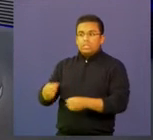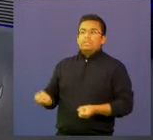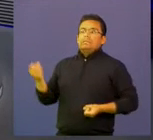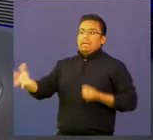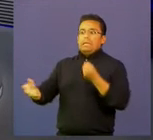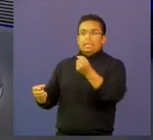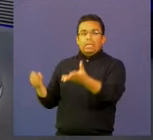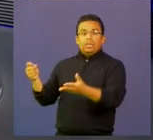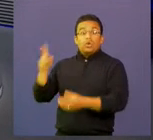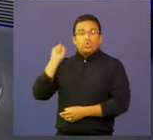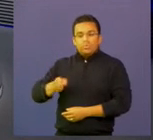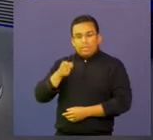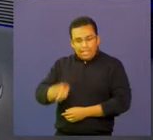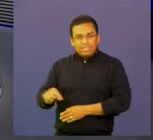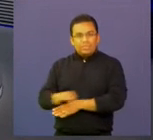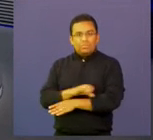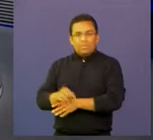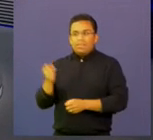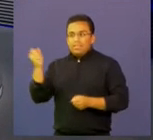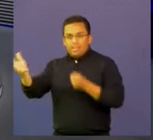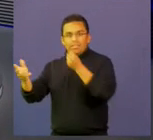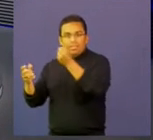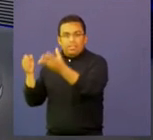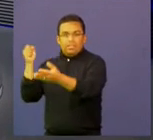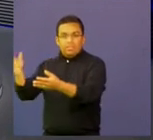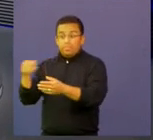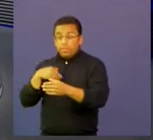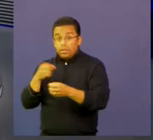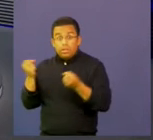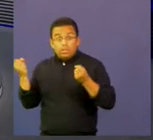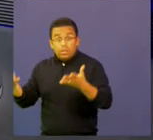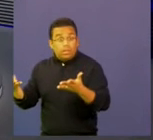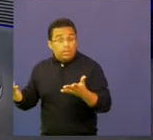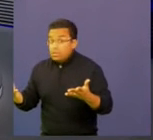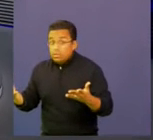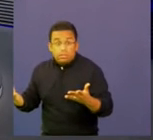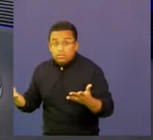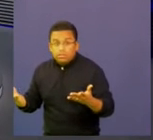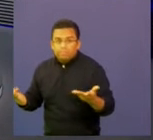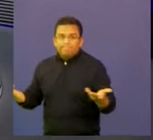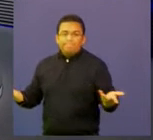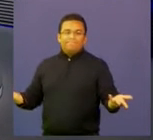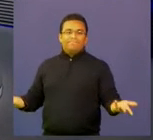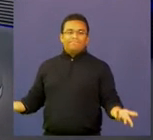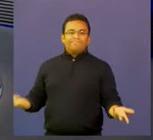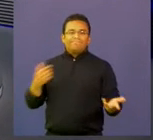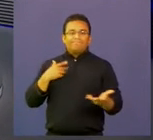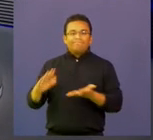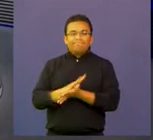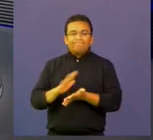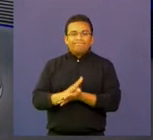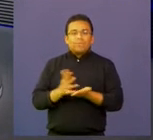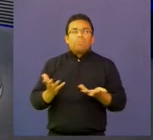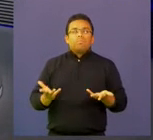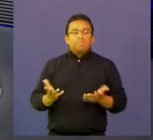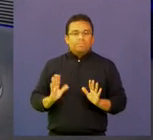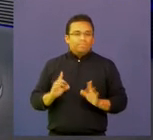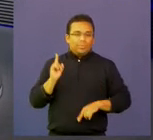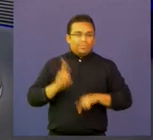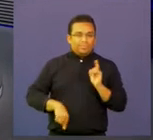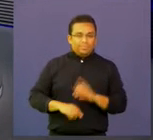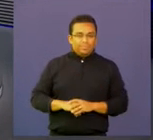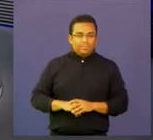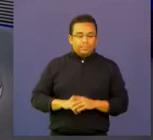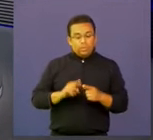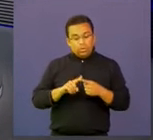vías y sabemos que son las vías. Y sabemos que si esas vías no están construidas, pues a los niños no les va a poder llegar la información. La segunda que se necesitan